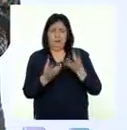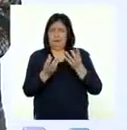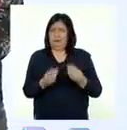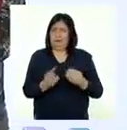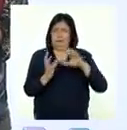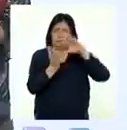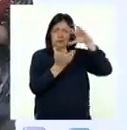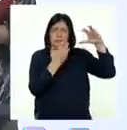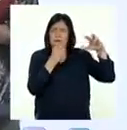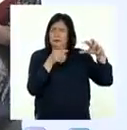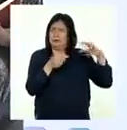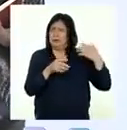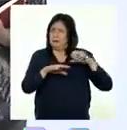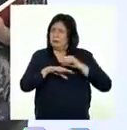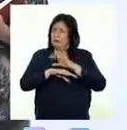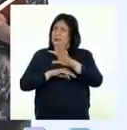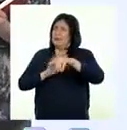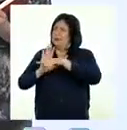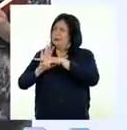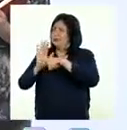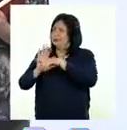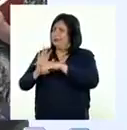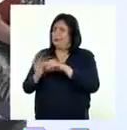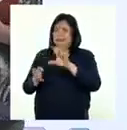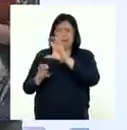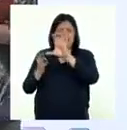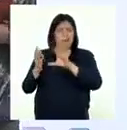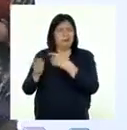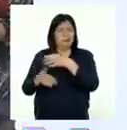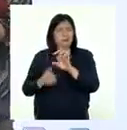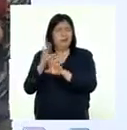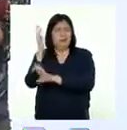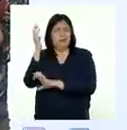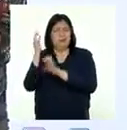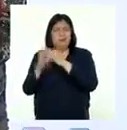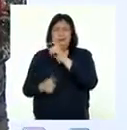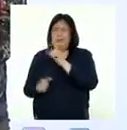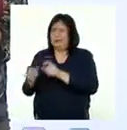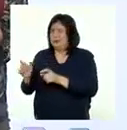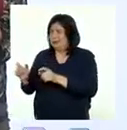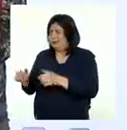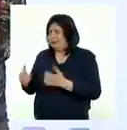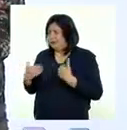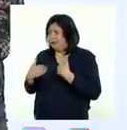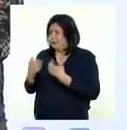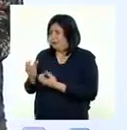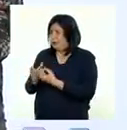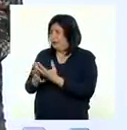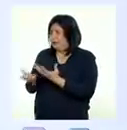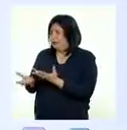global si hemos visto que influye negativamente en las características de las estaciones y en los seres vivos?